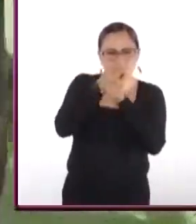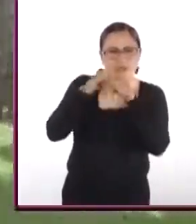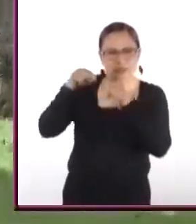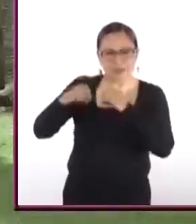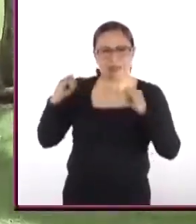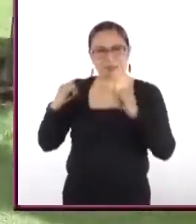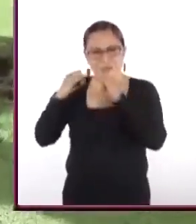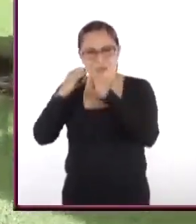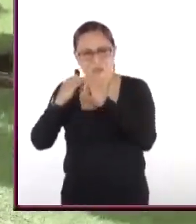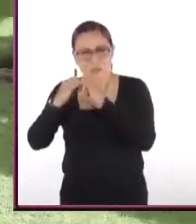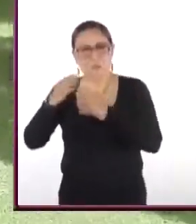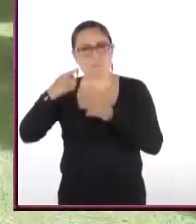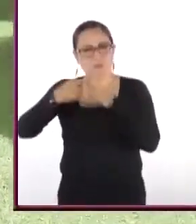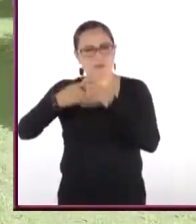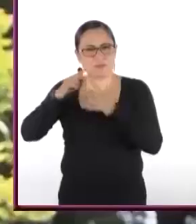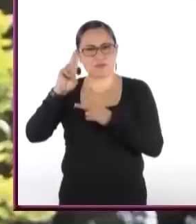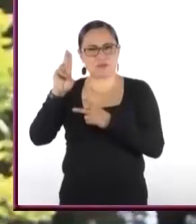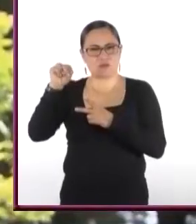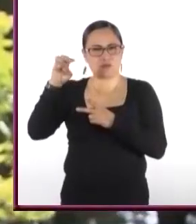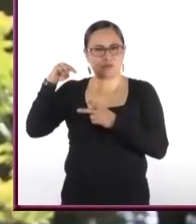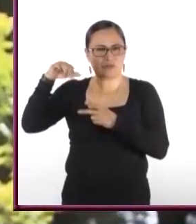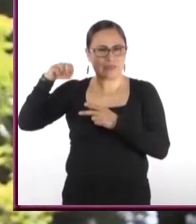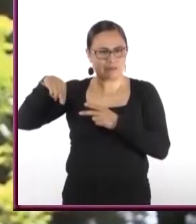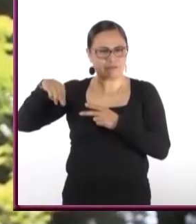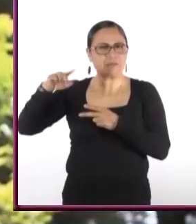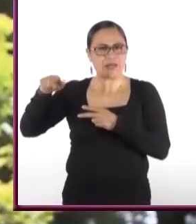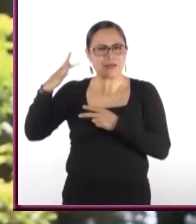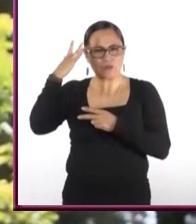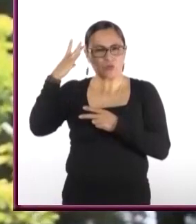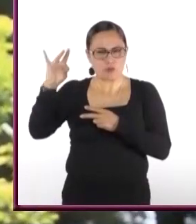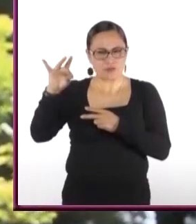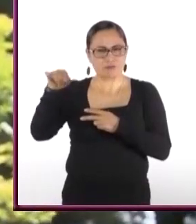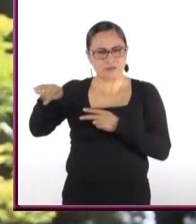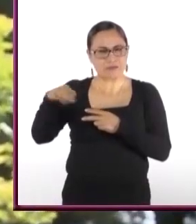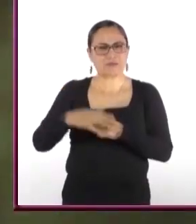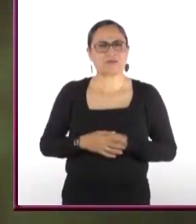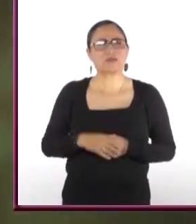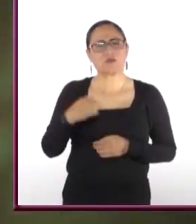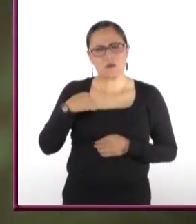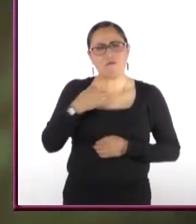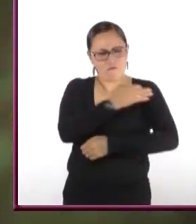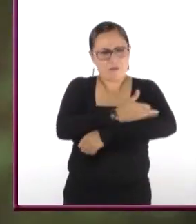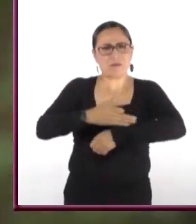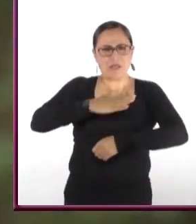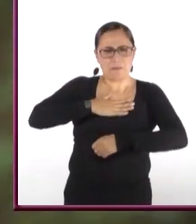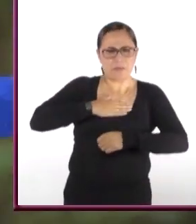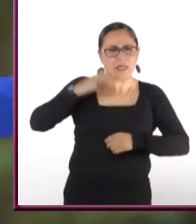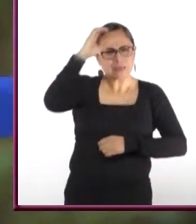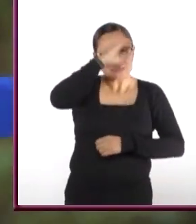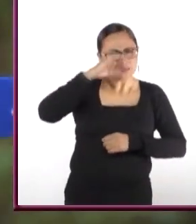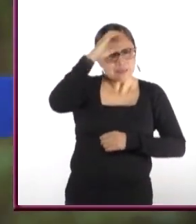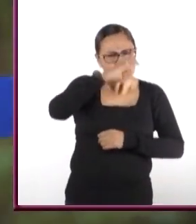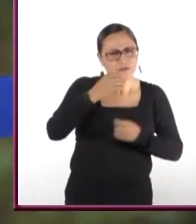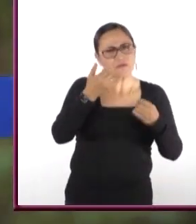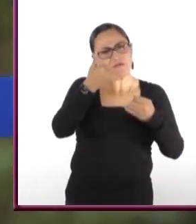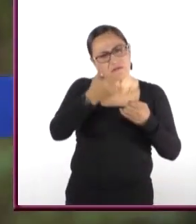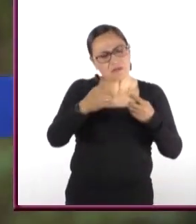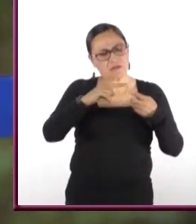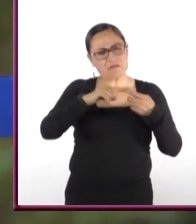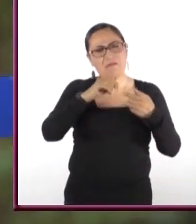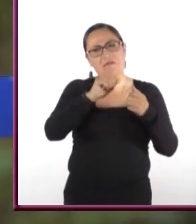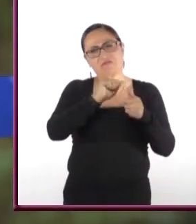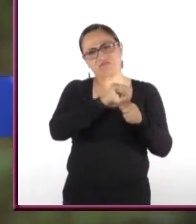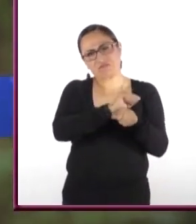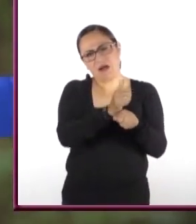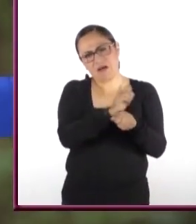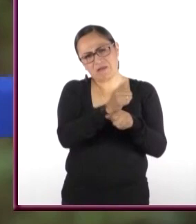el Instituto de Matemáticas de la UNAM, en la unidad de Cuernavaca. Pues vengo de una familia de científicos y artistas.